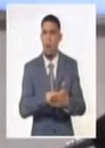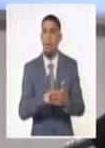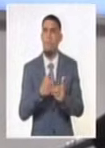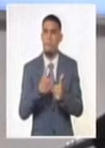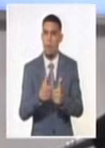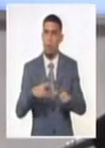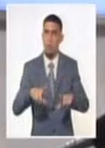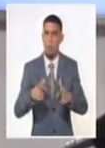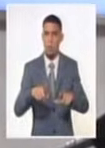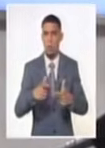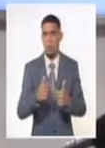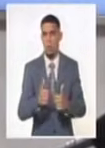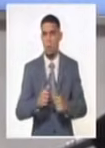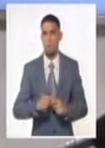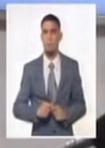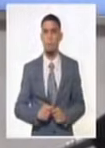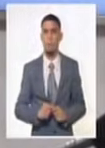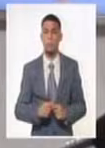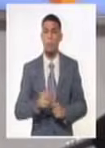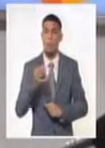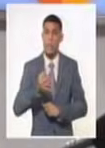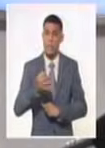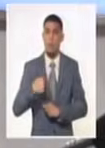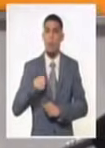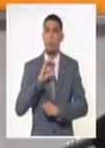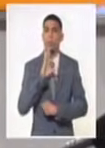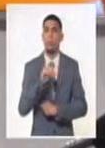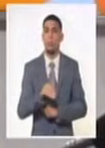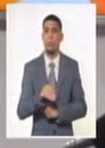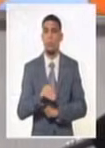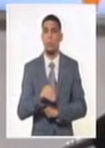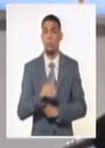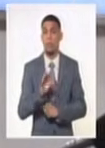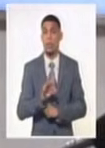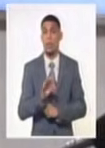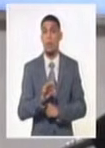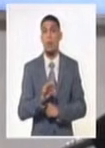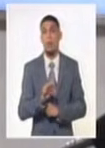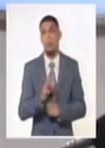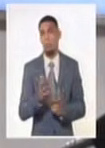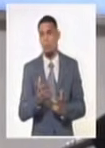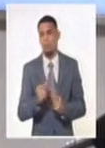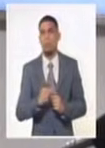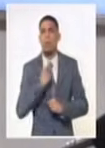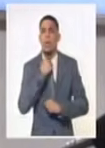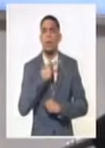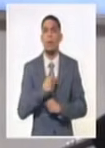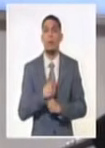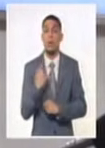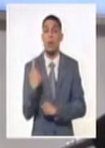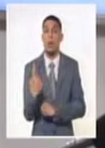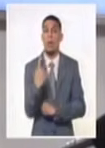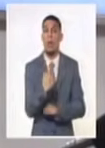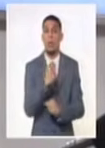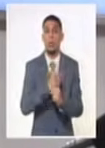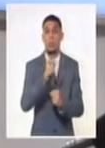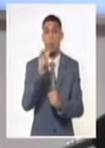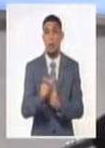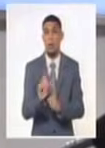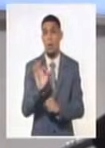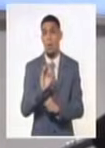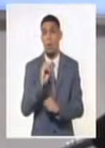implementando. Siempre insisto mucho en que, claro, con muchos matices, porque cada uno de nuestros niveles educativos